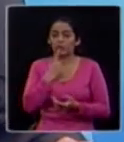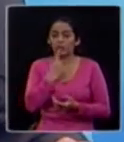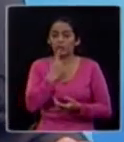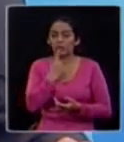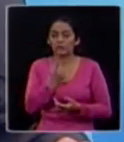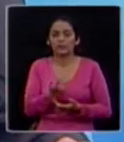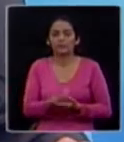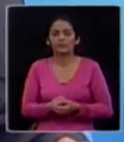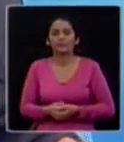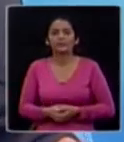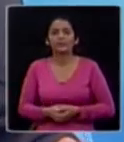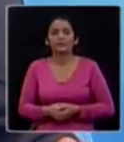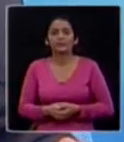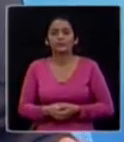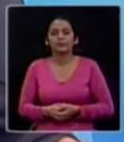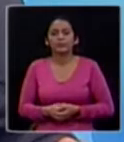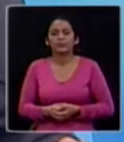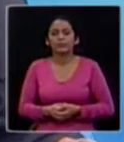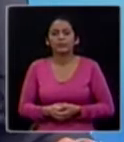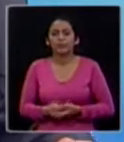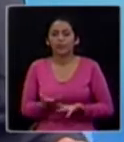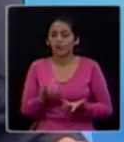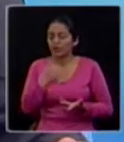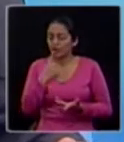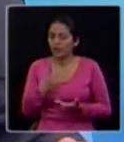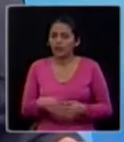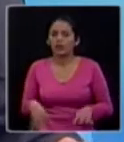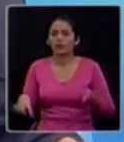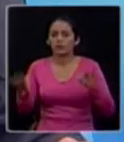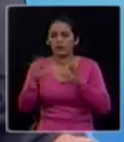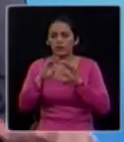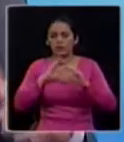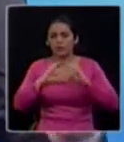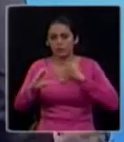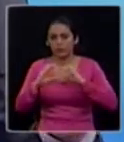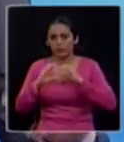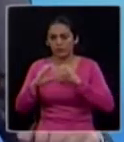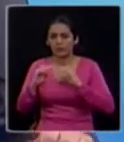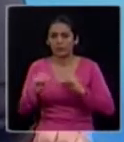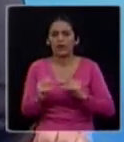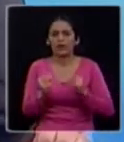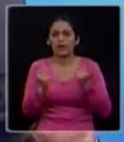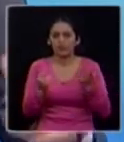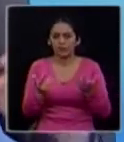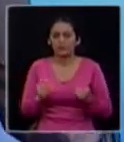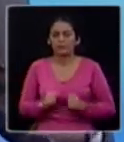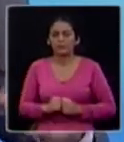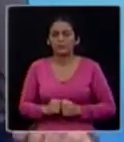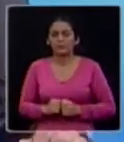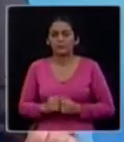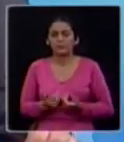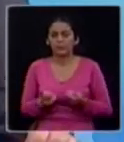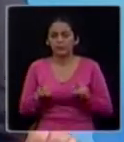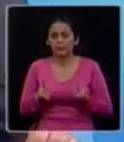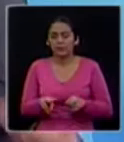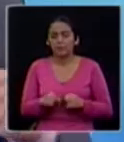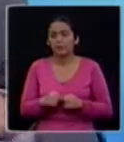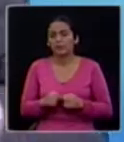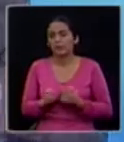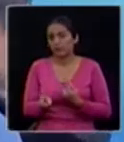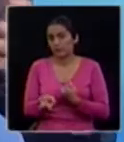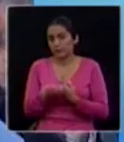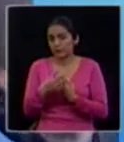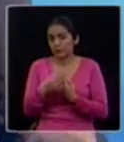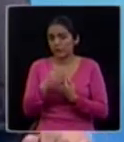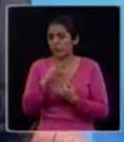pedido que lo tratemos dentro del primer punto del orden del día. Lo solicité a la Presidenta que, además de que se encuentre en el sitio web, nos entregue copias certificadas para que